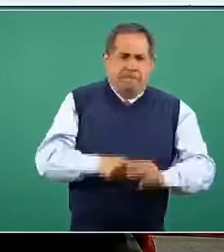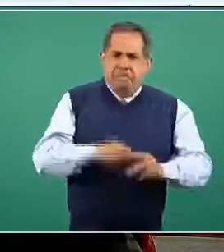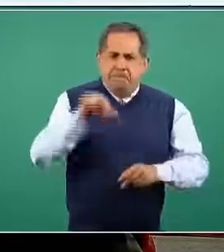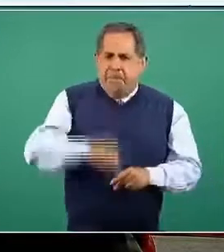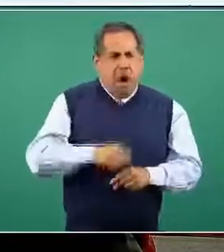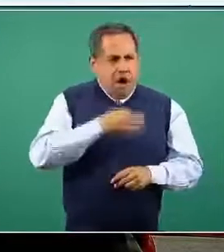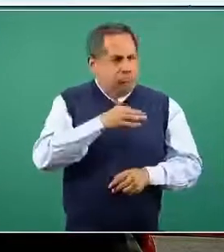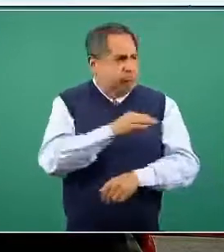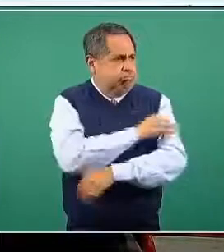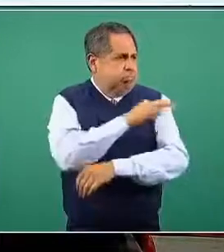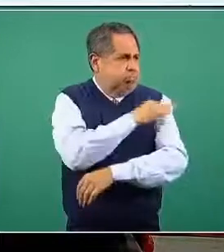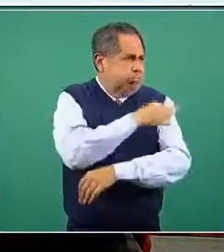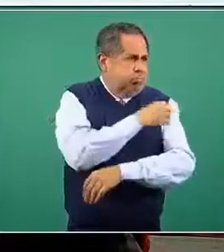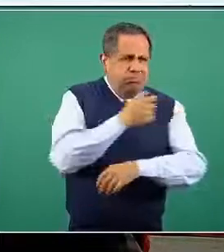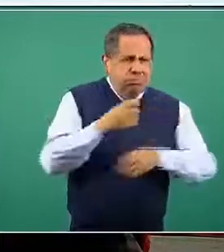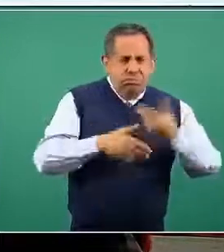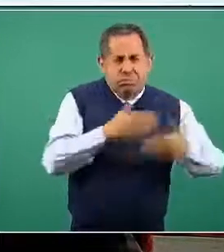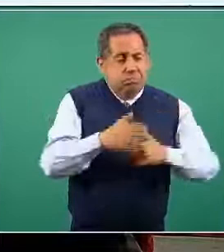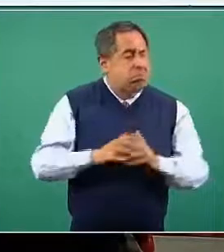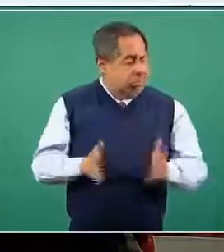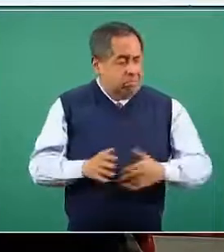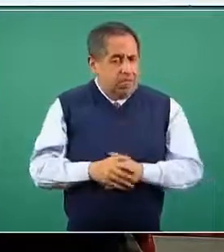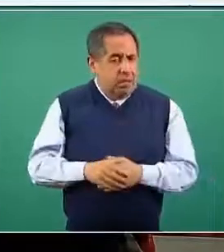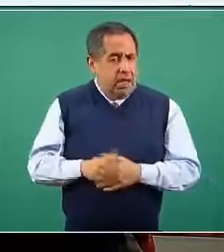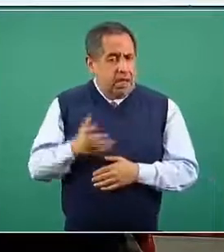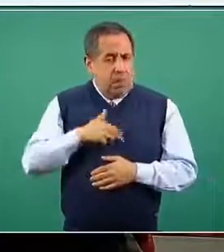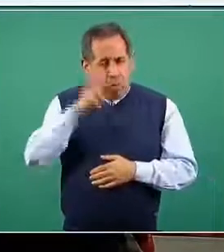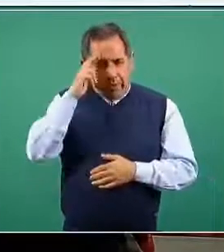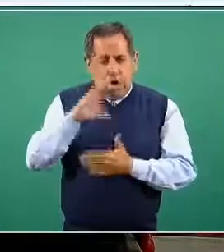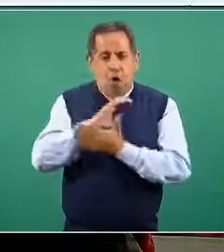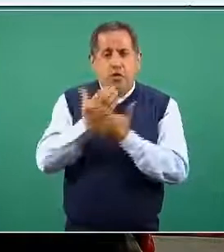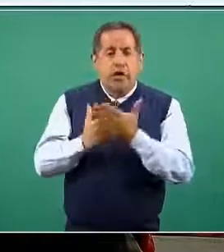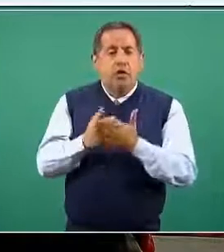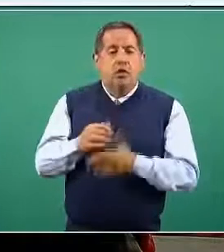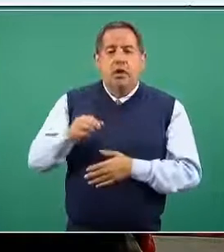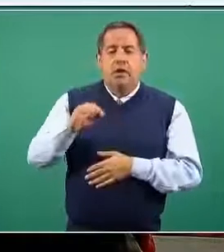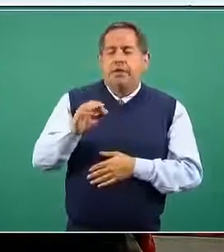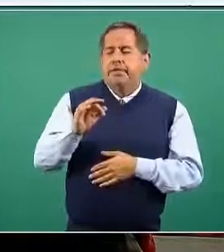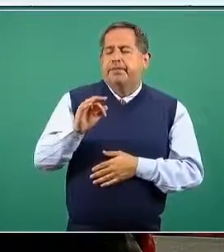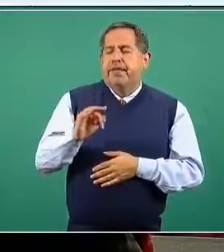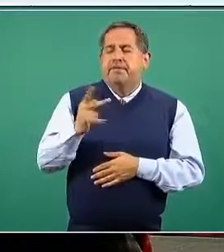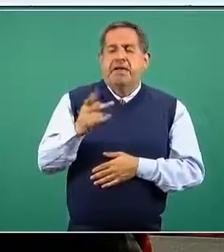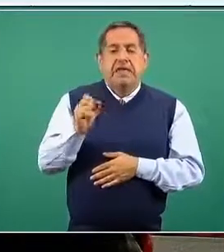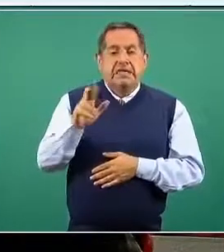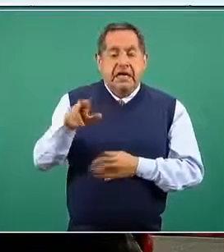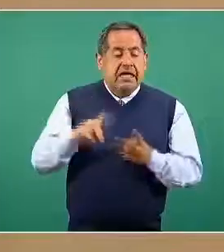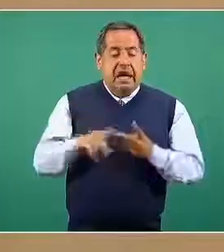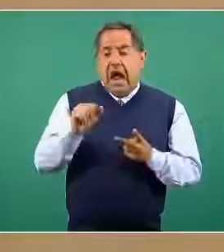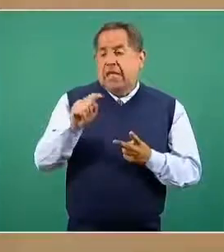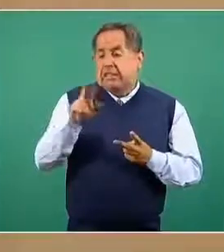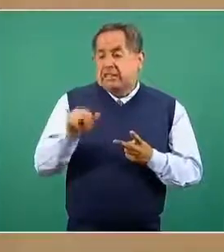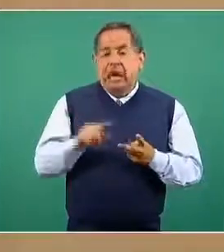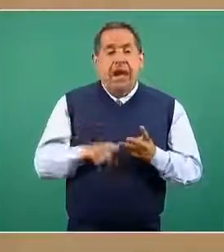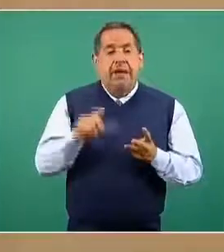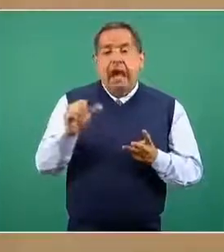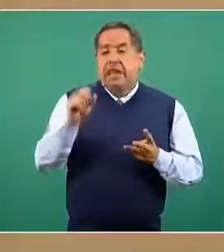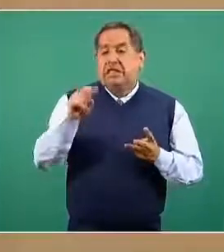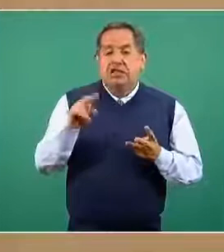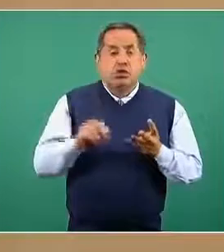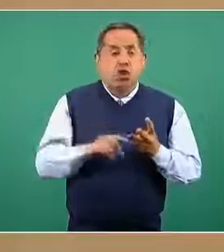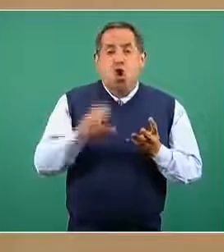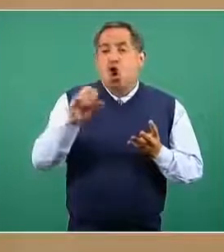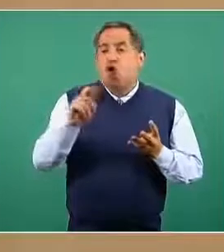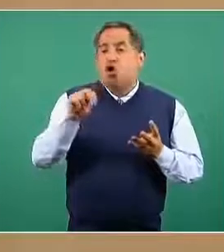Y recordar que tenemos contratos con Pfizer, con Astra, con CanSino, con COVAX,